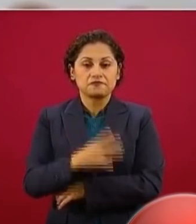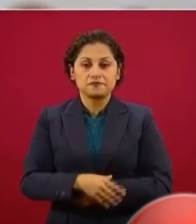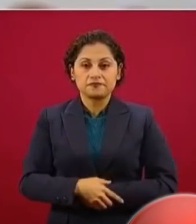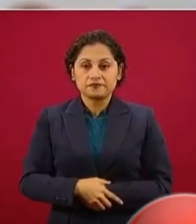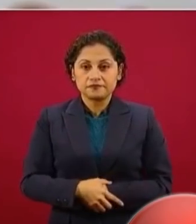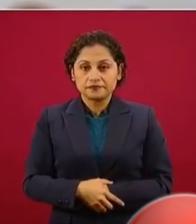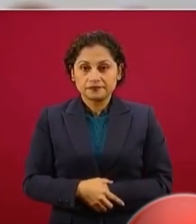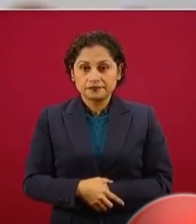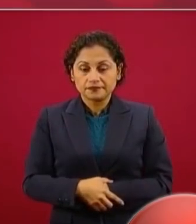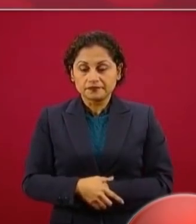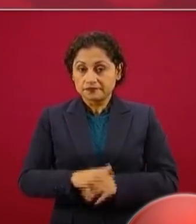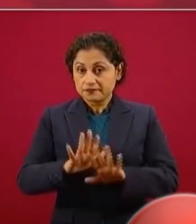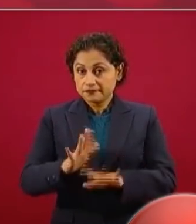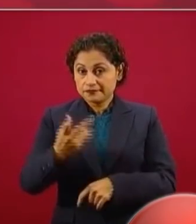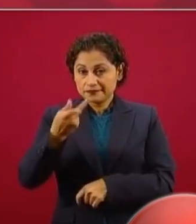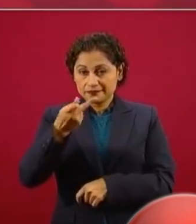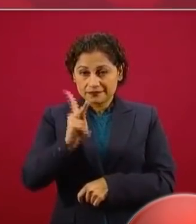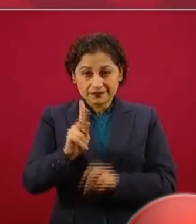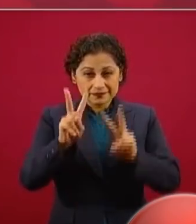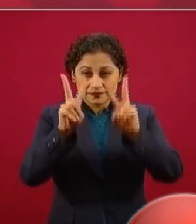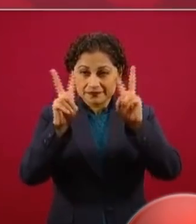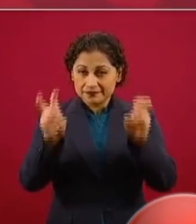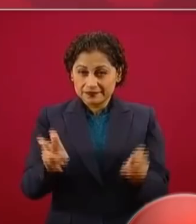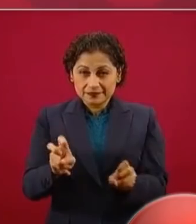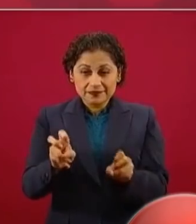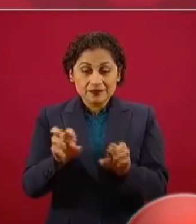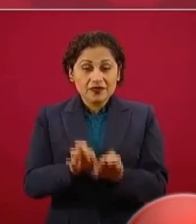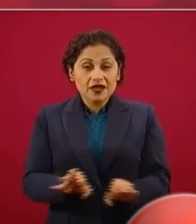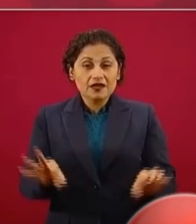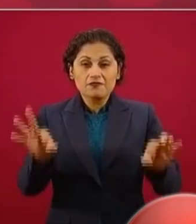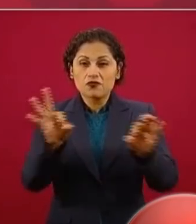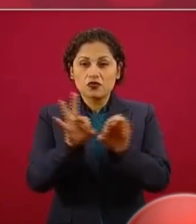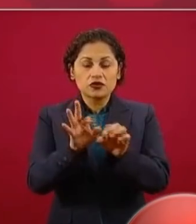Aquí lo interesante es la prontitud,